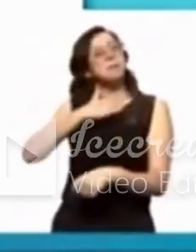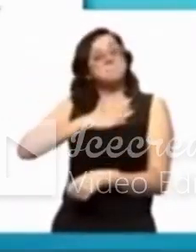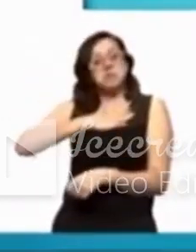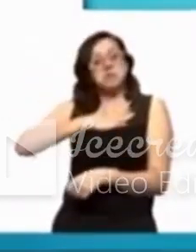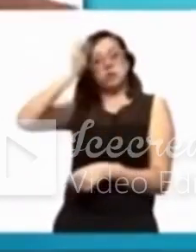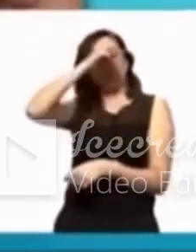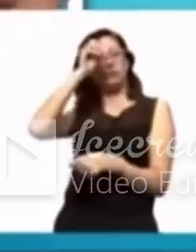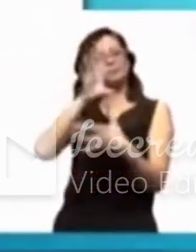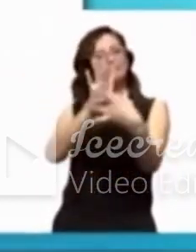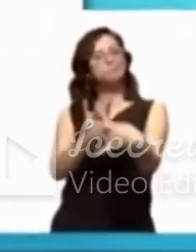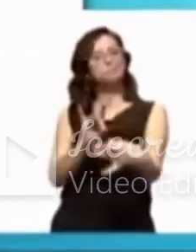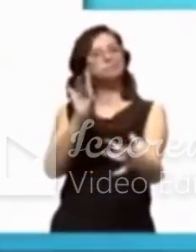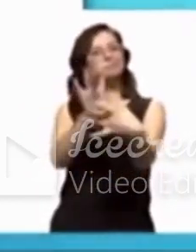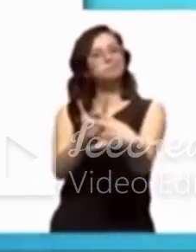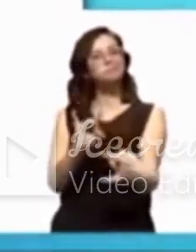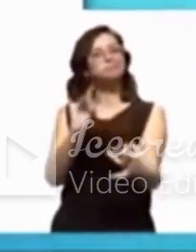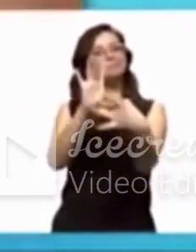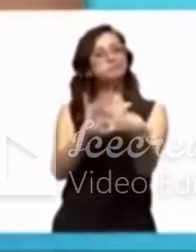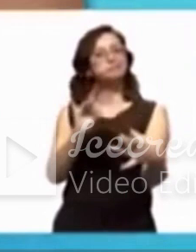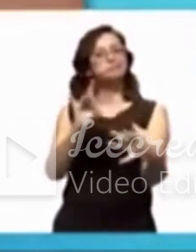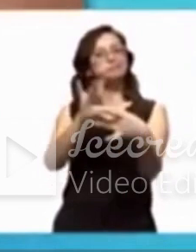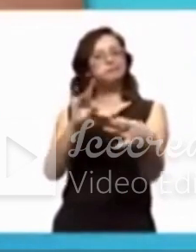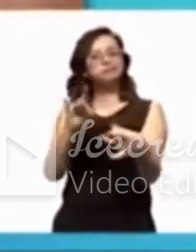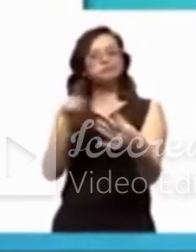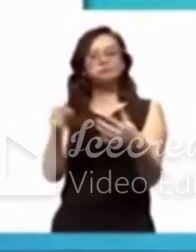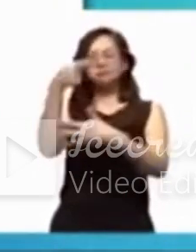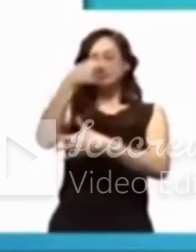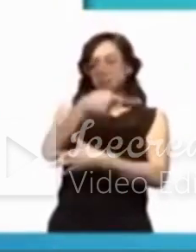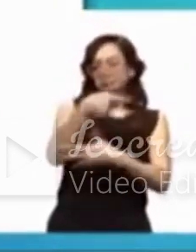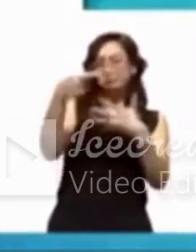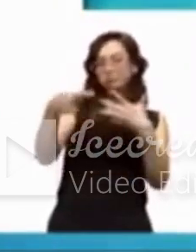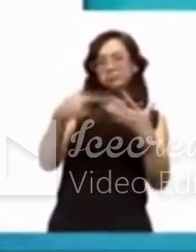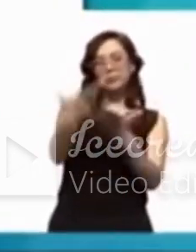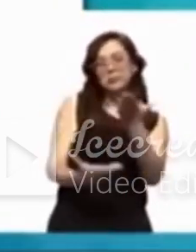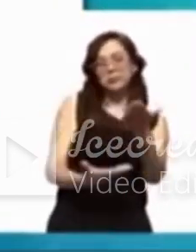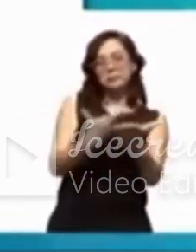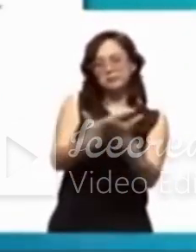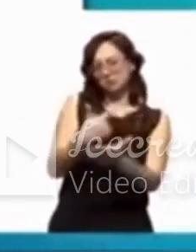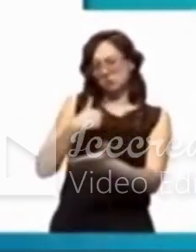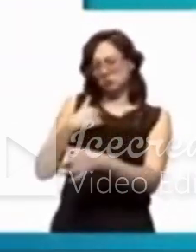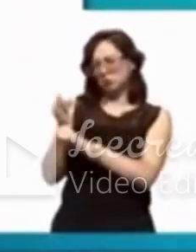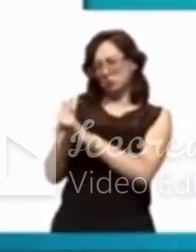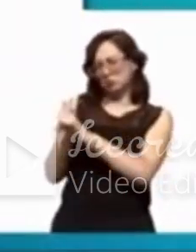vista a partir de la información obtenida y con argumentos derivados de su propia investigación.